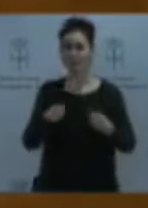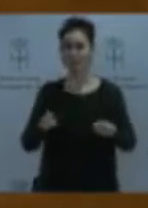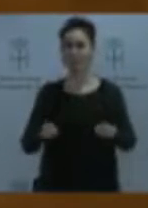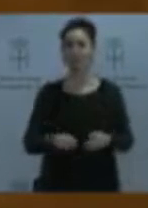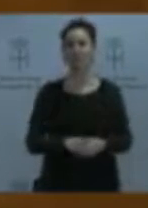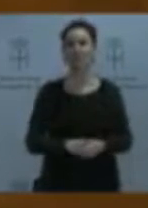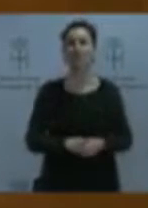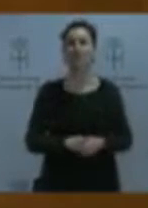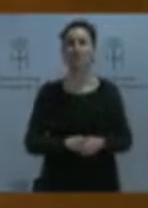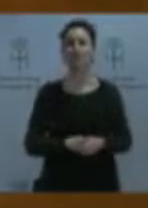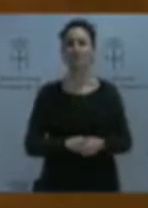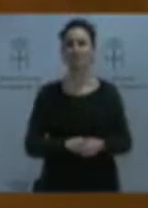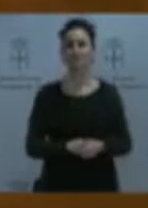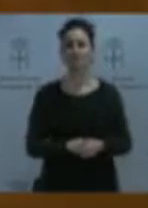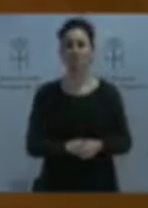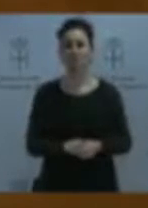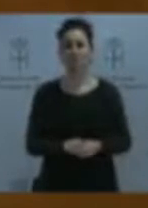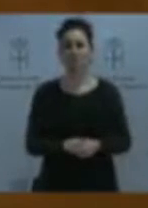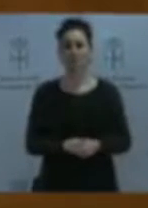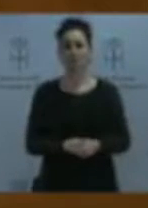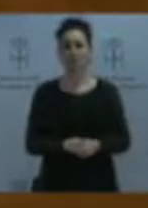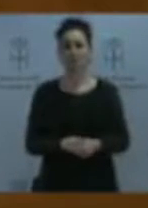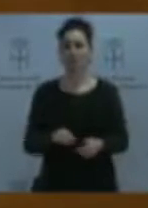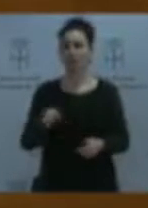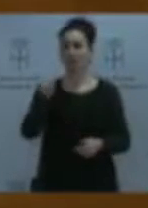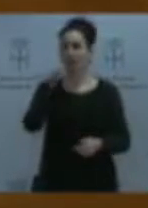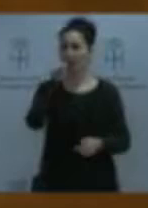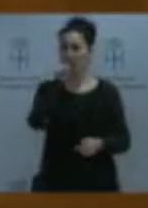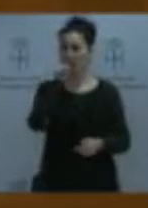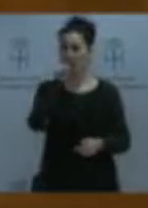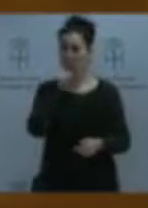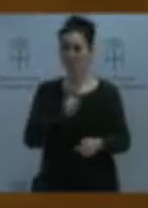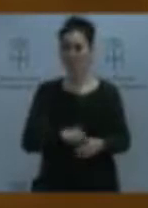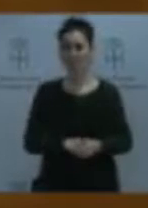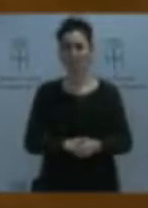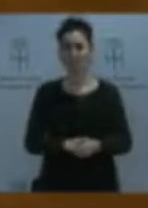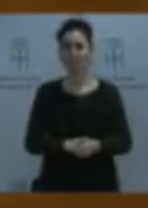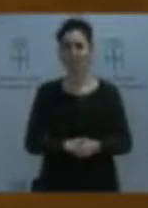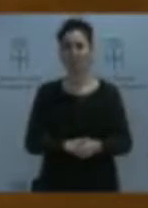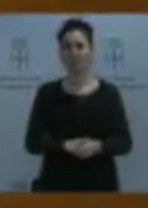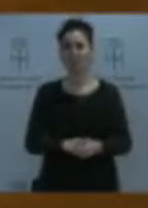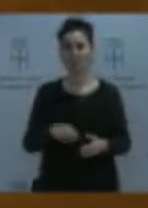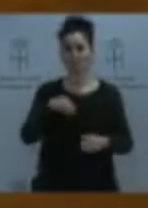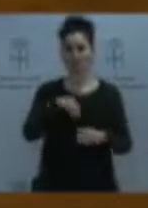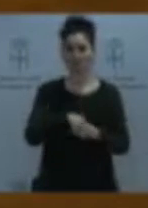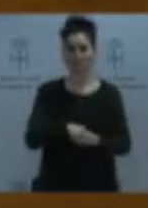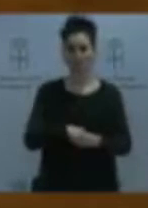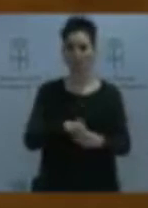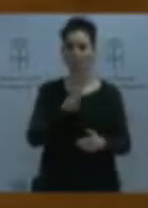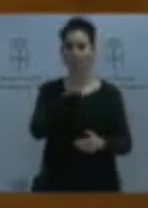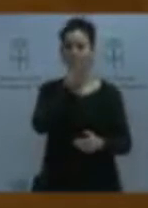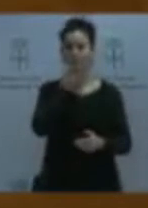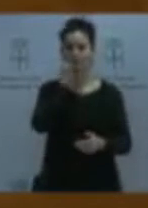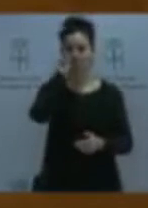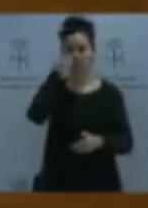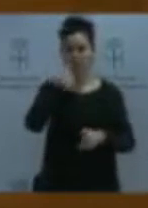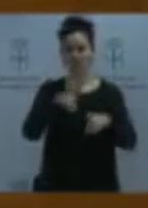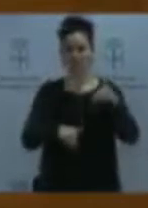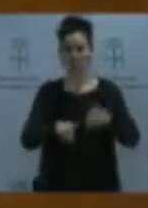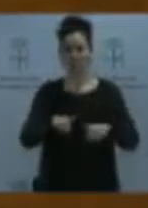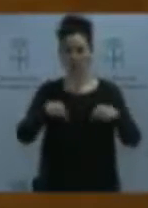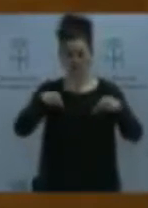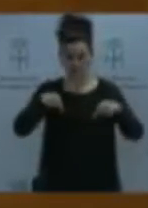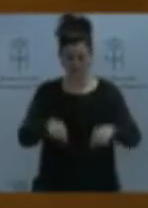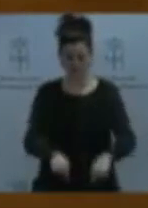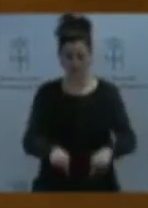El agua que se encuentra dentro de los pozos mineros de Unosa, aquí nosotros incluimos la enmienda anterior a este